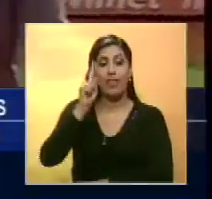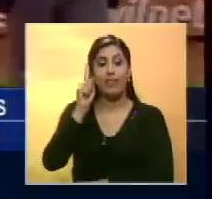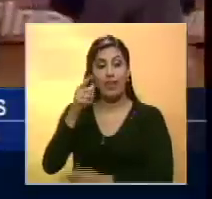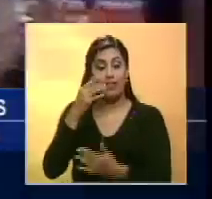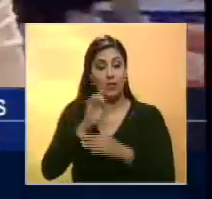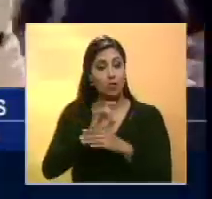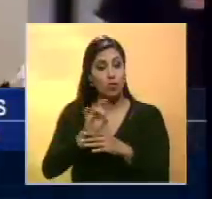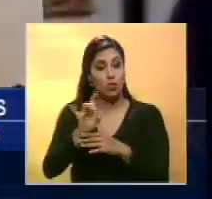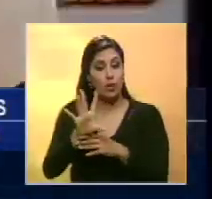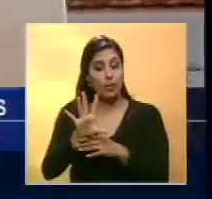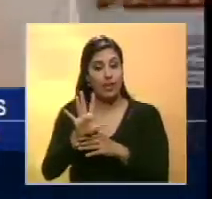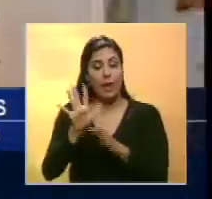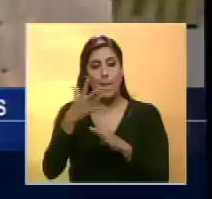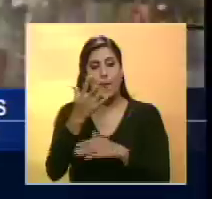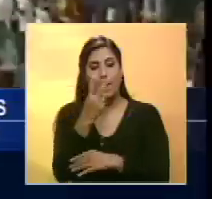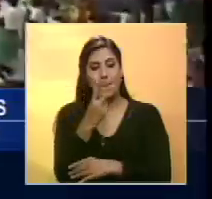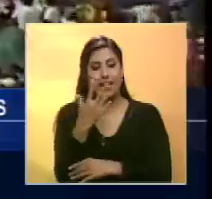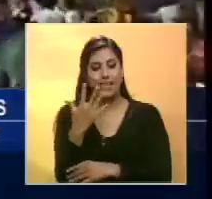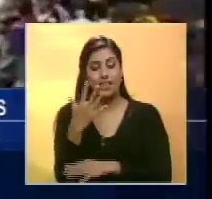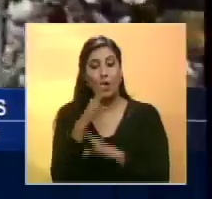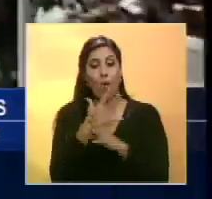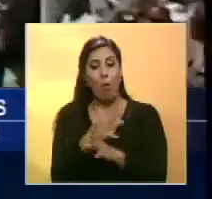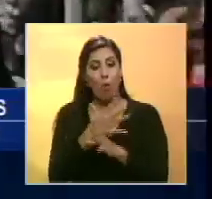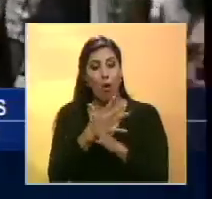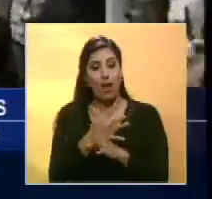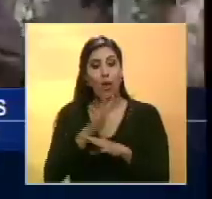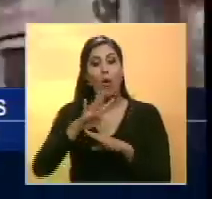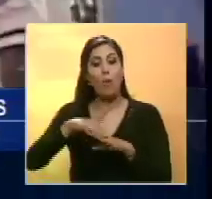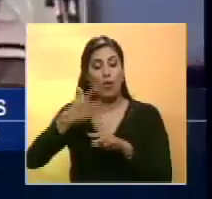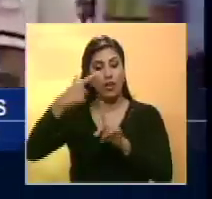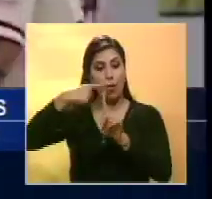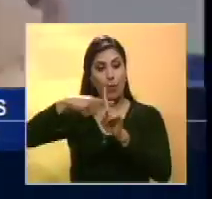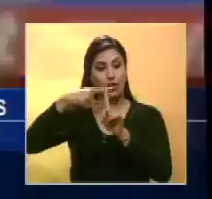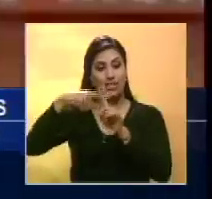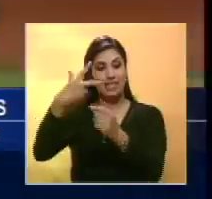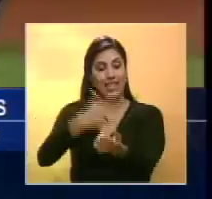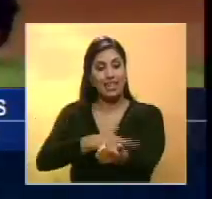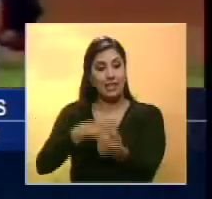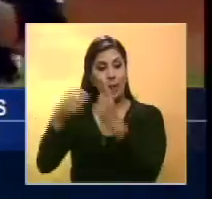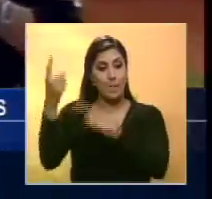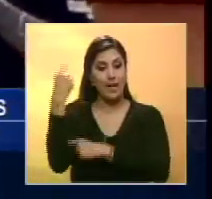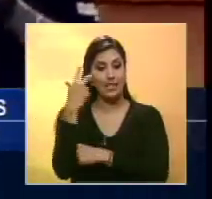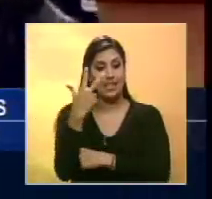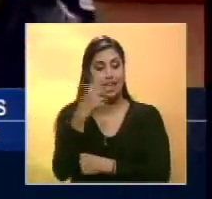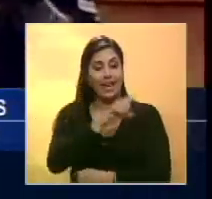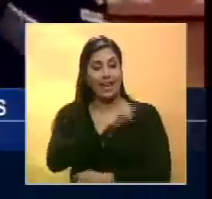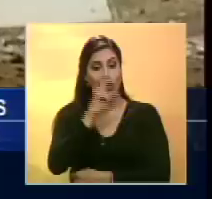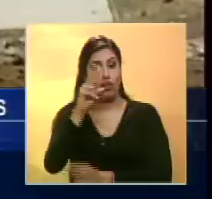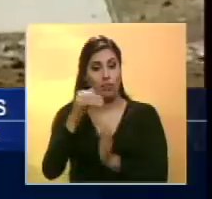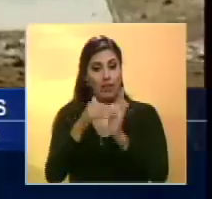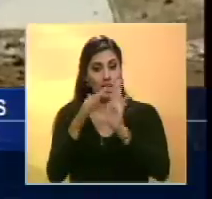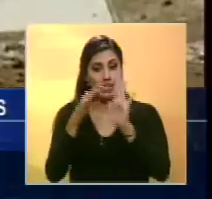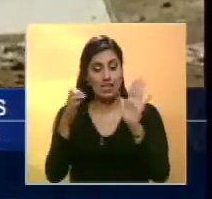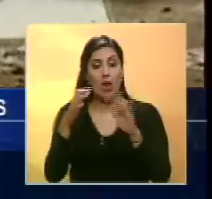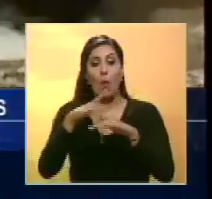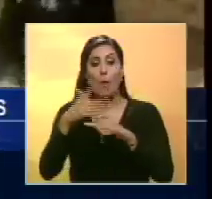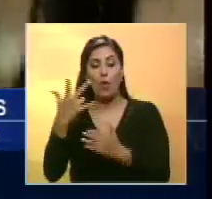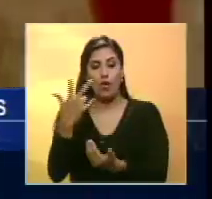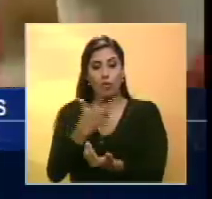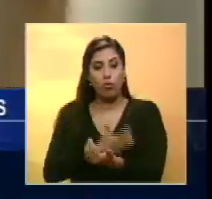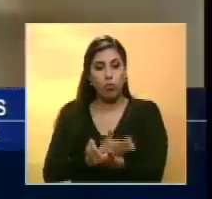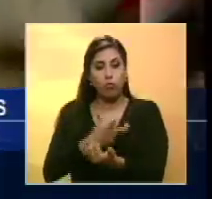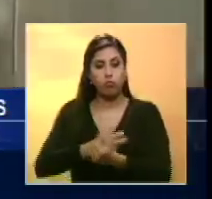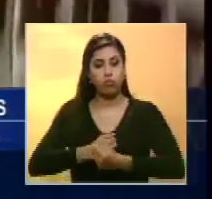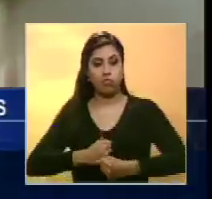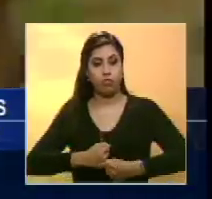una suspensión de al menos 25 juegos al resultar positivo en un examen realizado el pasado 3 de enero de 2016 por una sustancia